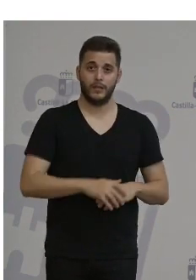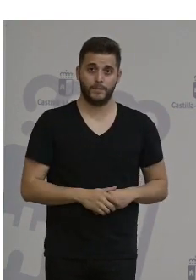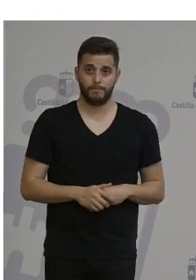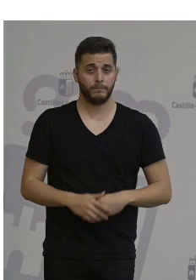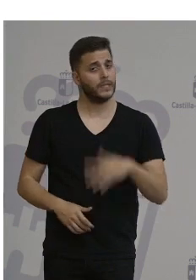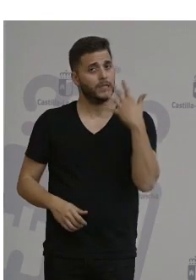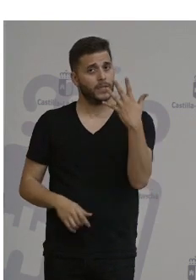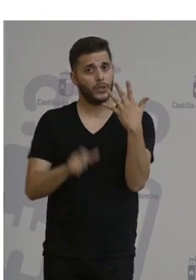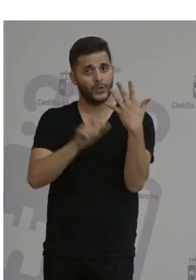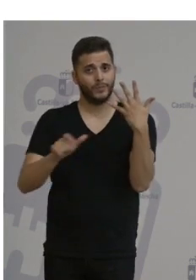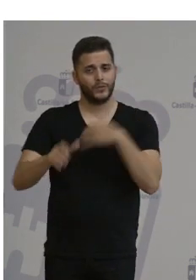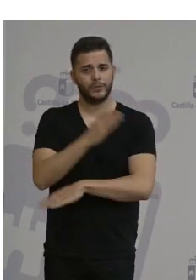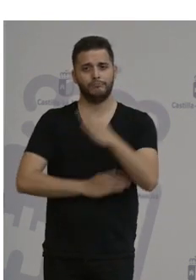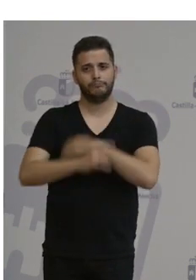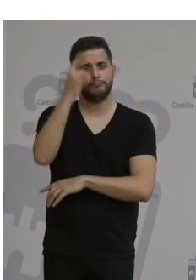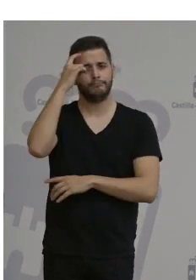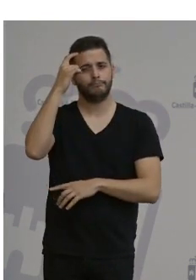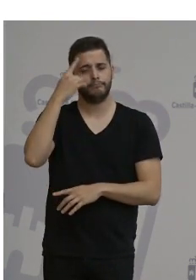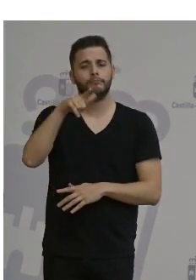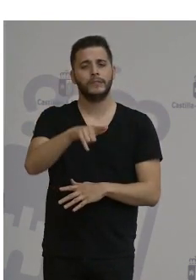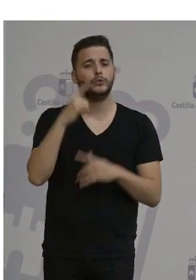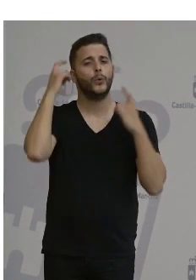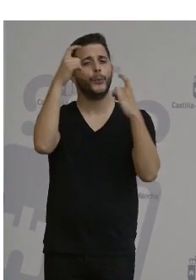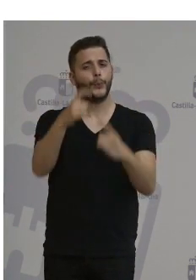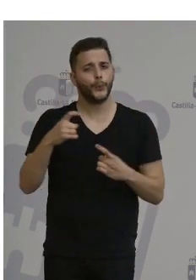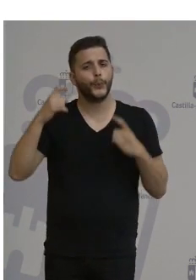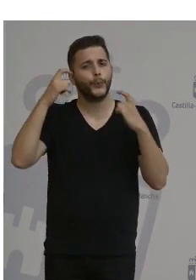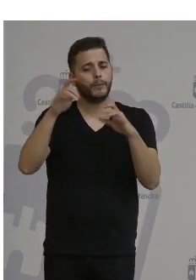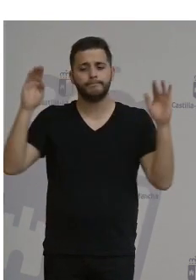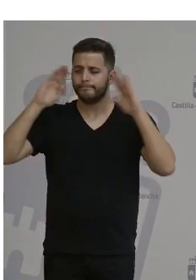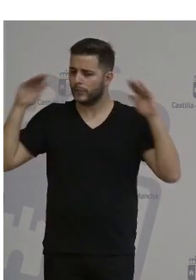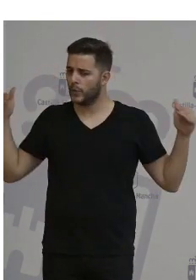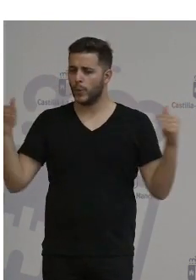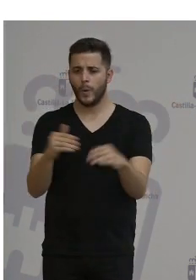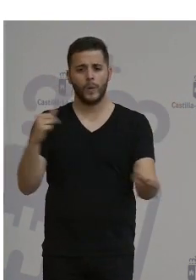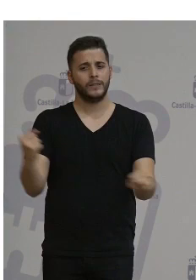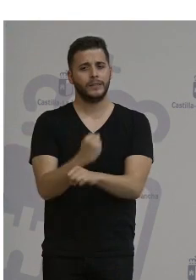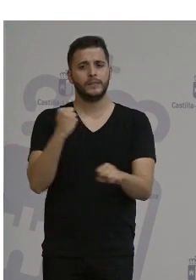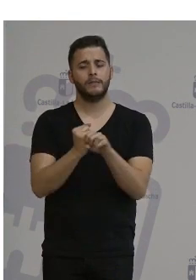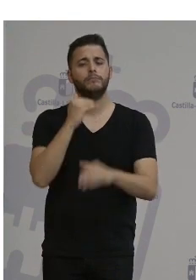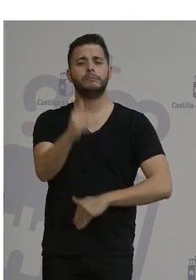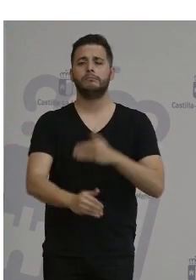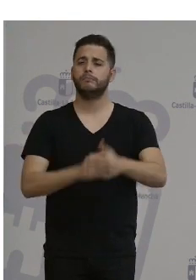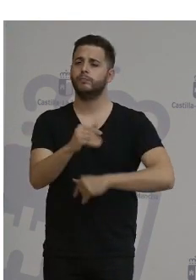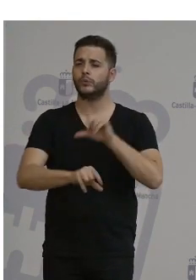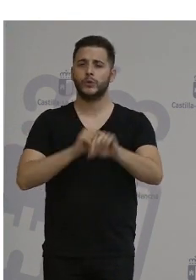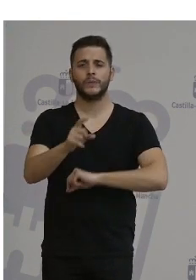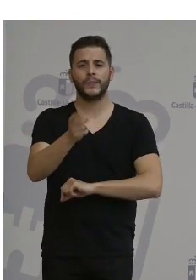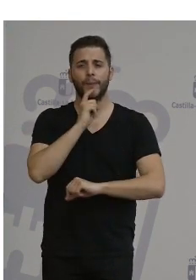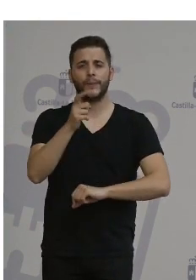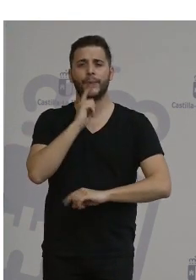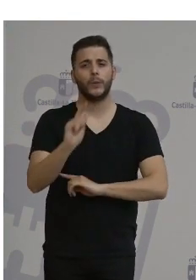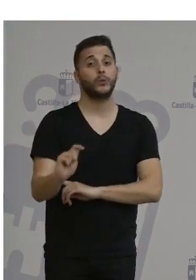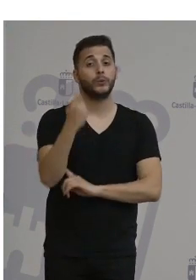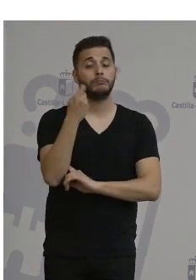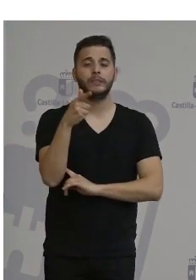personas con discapacidad intelectual superaron con esfuerzo, dedicación y trabajo un difícil proceso selectivo y han obtenido un